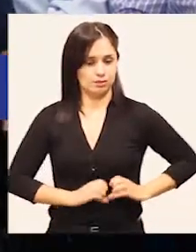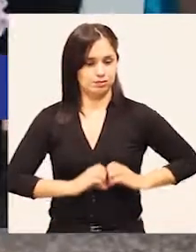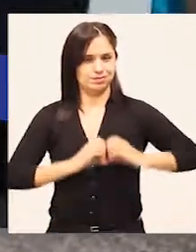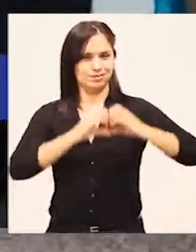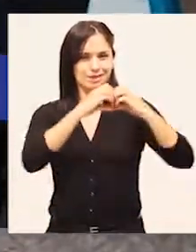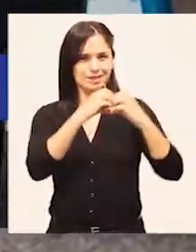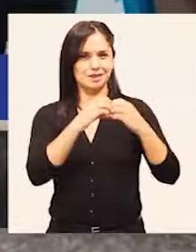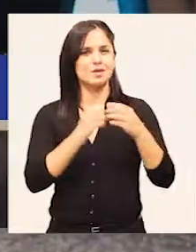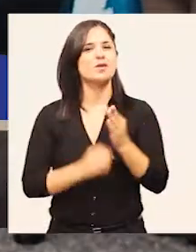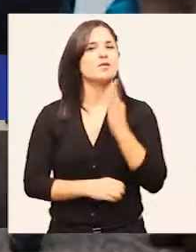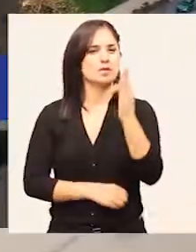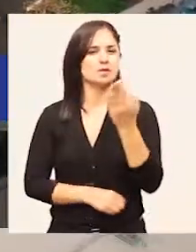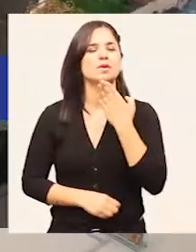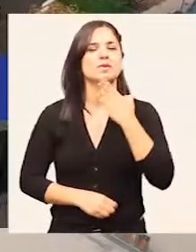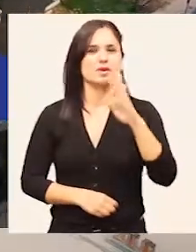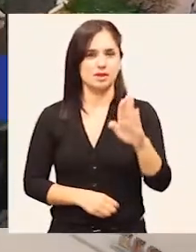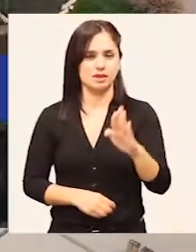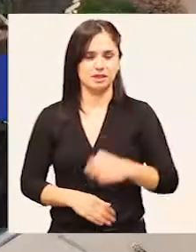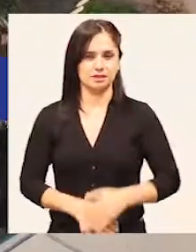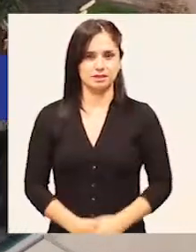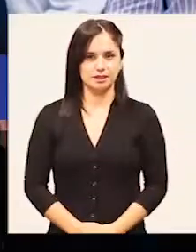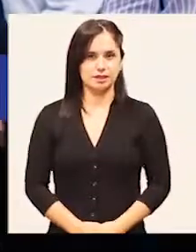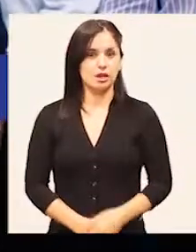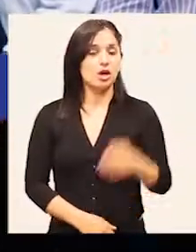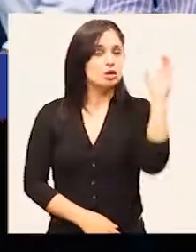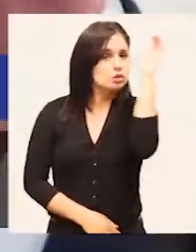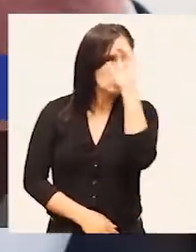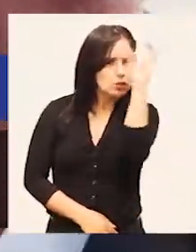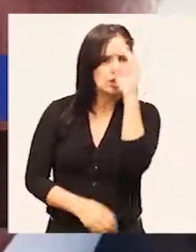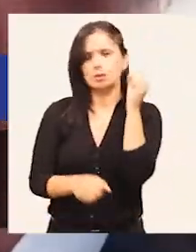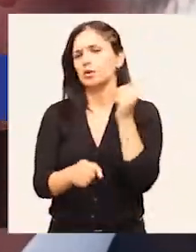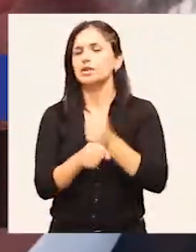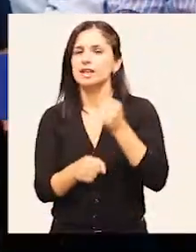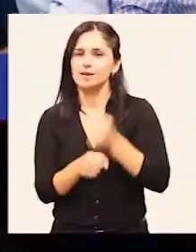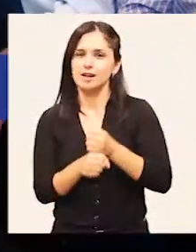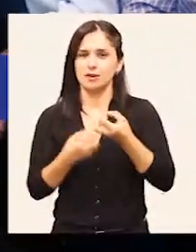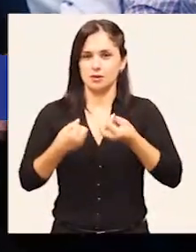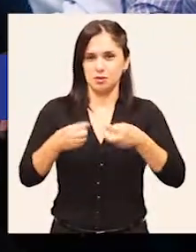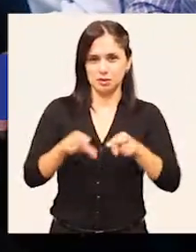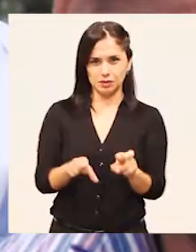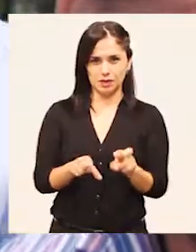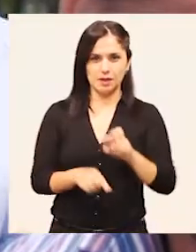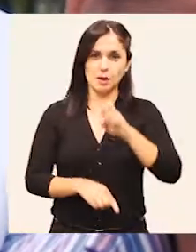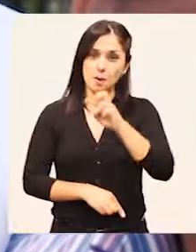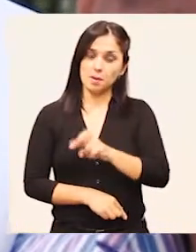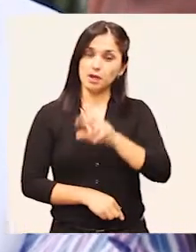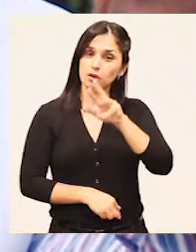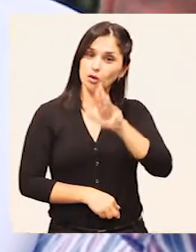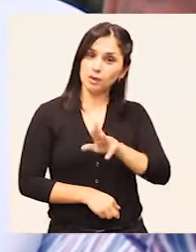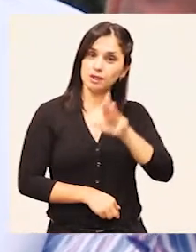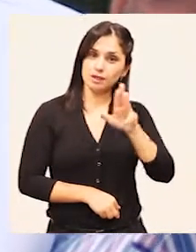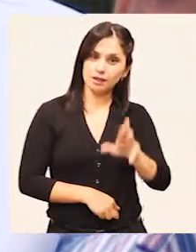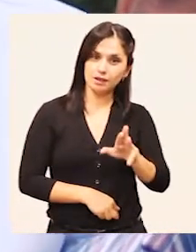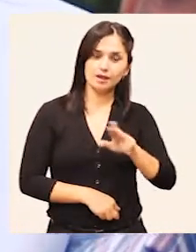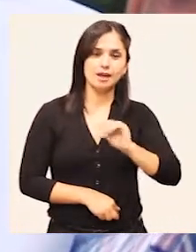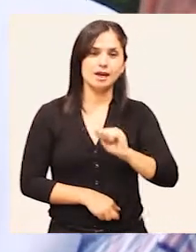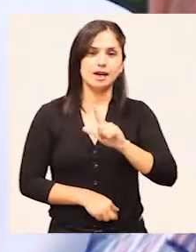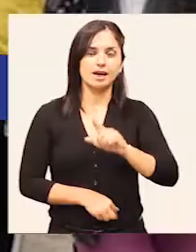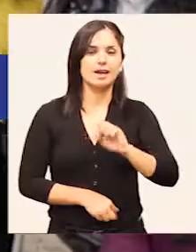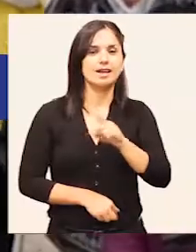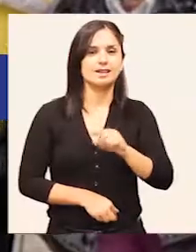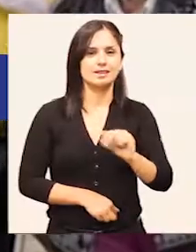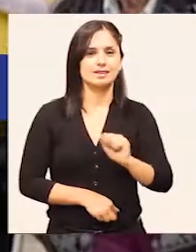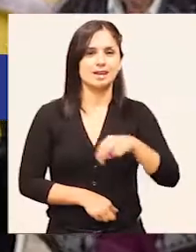los corazones porque vendrán tiempos mejores. Turismo, trabajo y oportunidades. P99, Gustavo